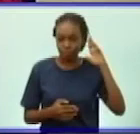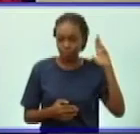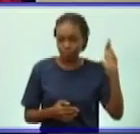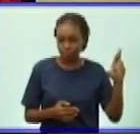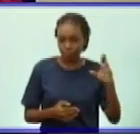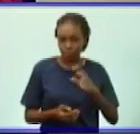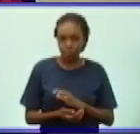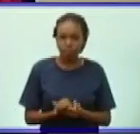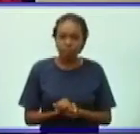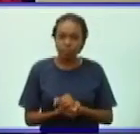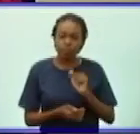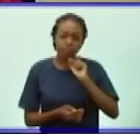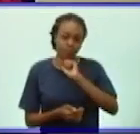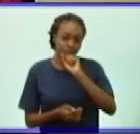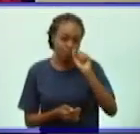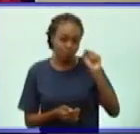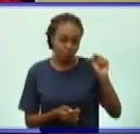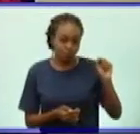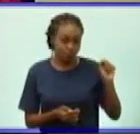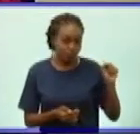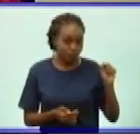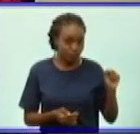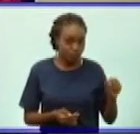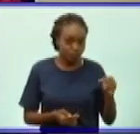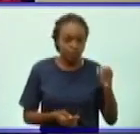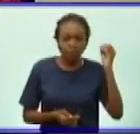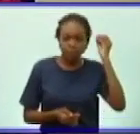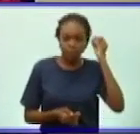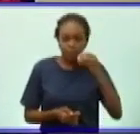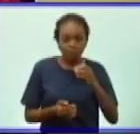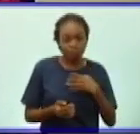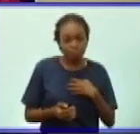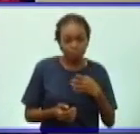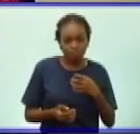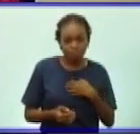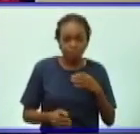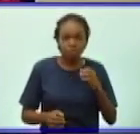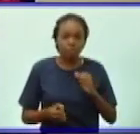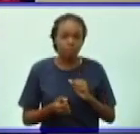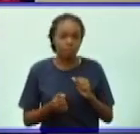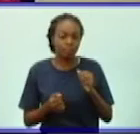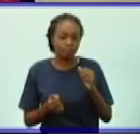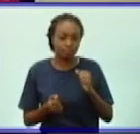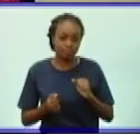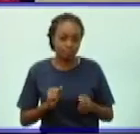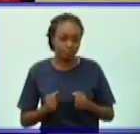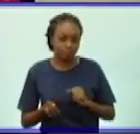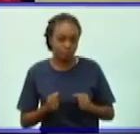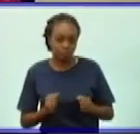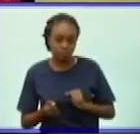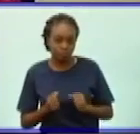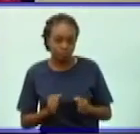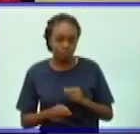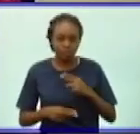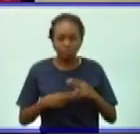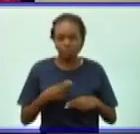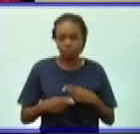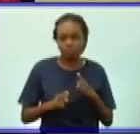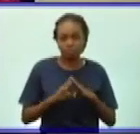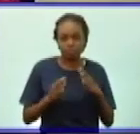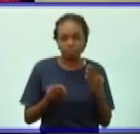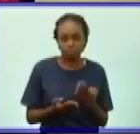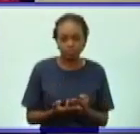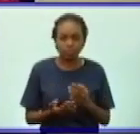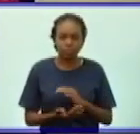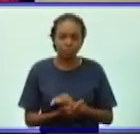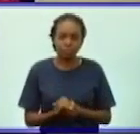que cada uno de ustedes deben cumplir con las medidas que ya conocen. Primero,